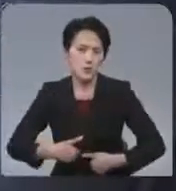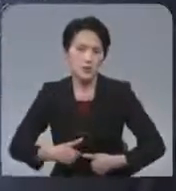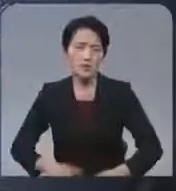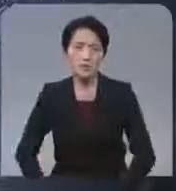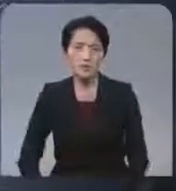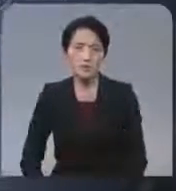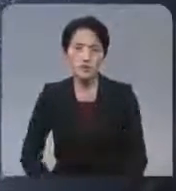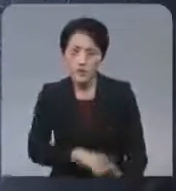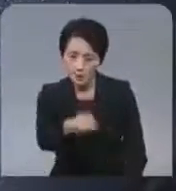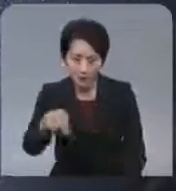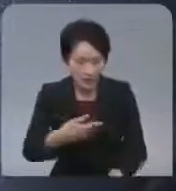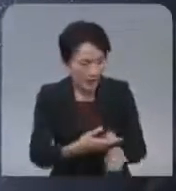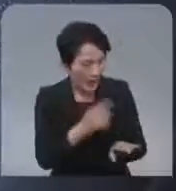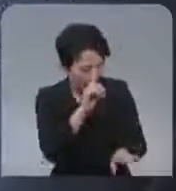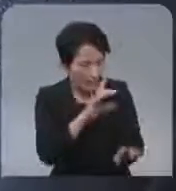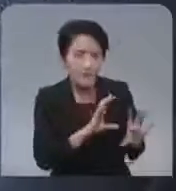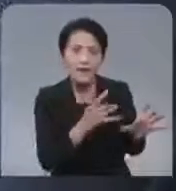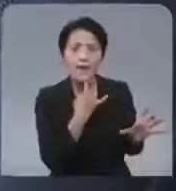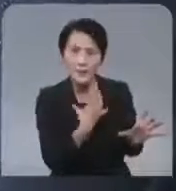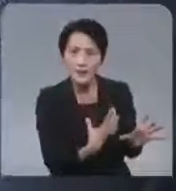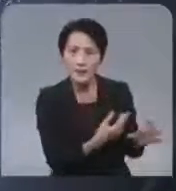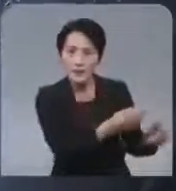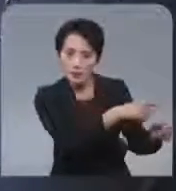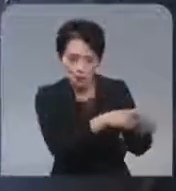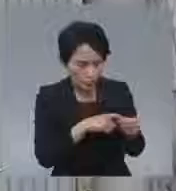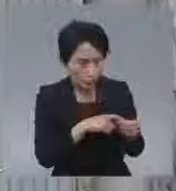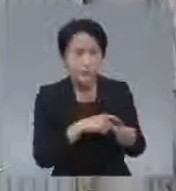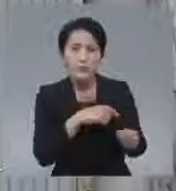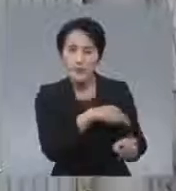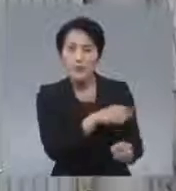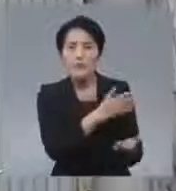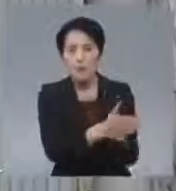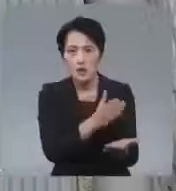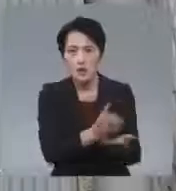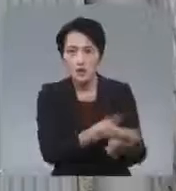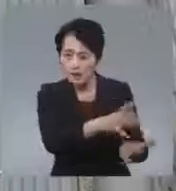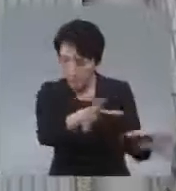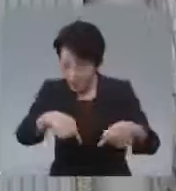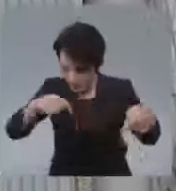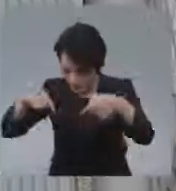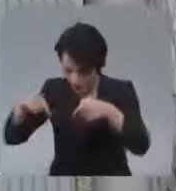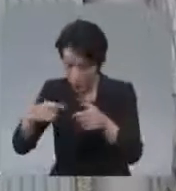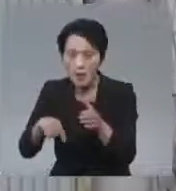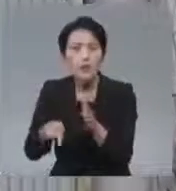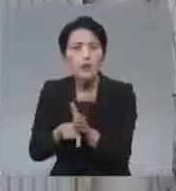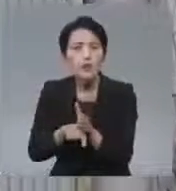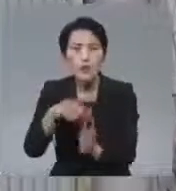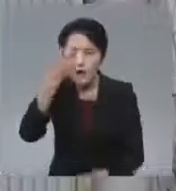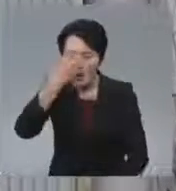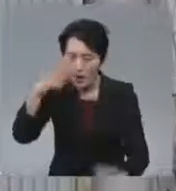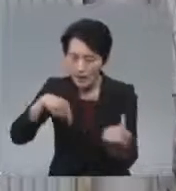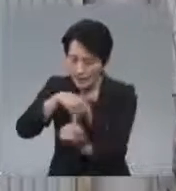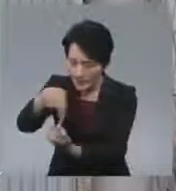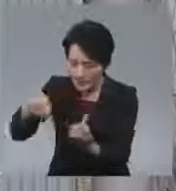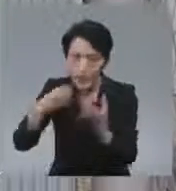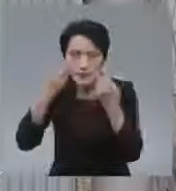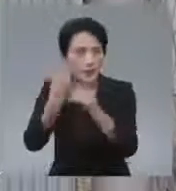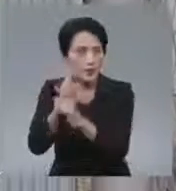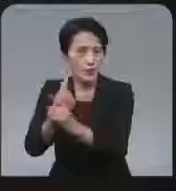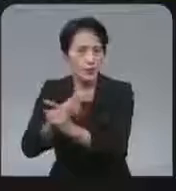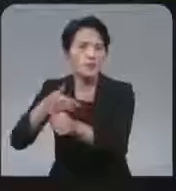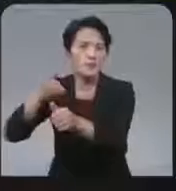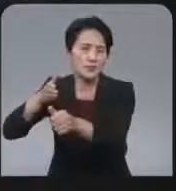y definir una gestión sistemática al respecto destacó que si bien hasta la fecha el ejecutivo se ha centrado más en mantener la estabilidad